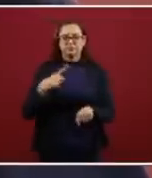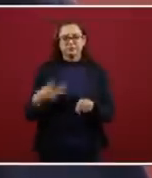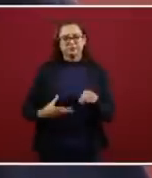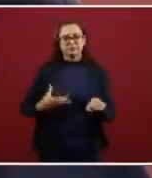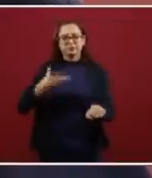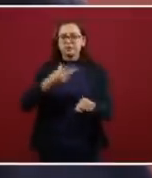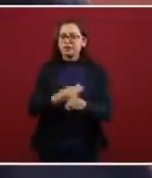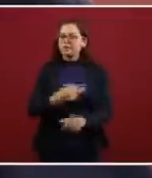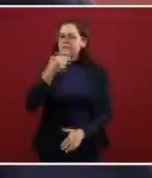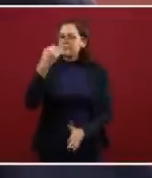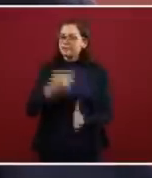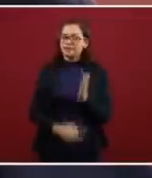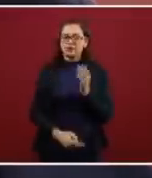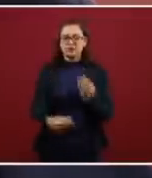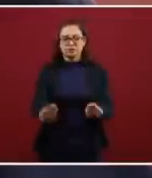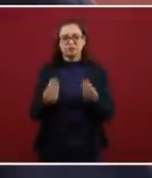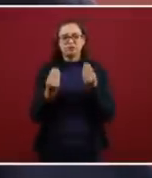rezago.